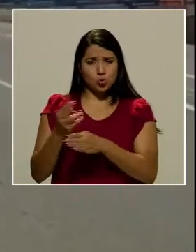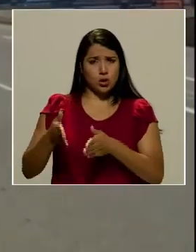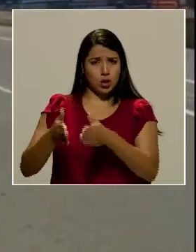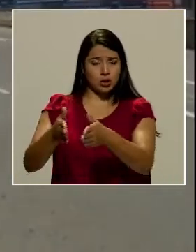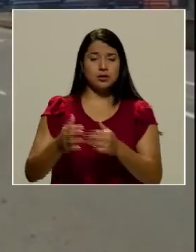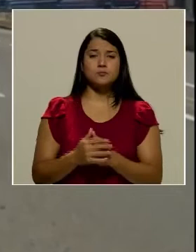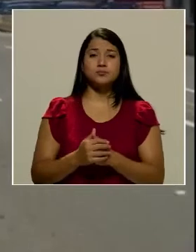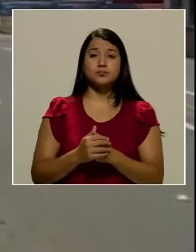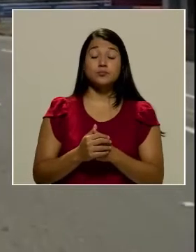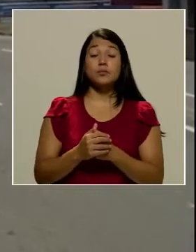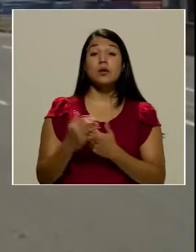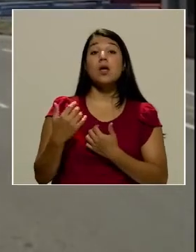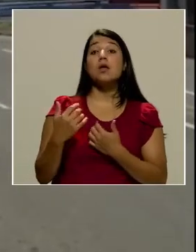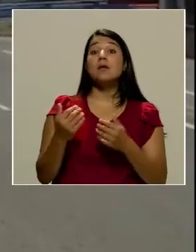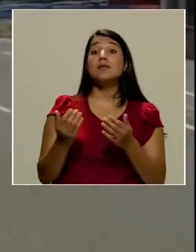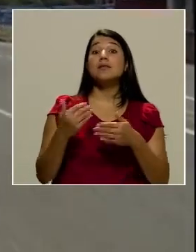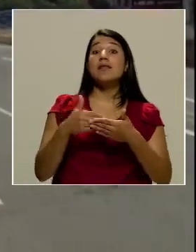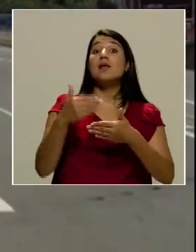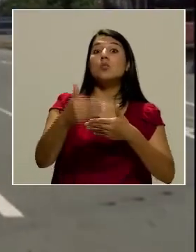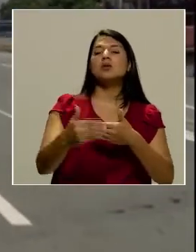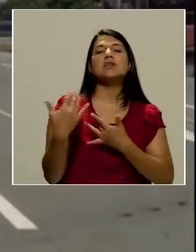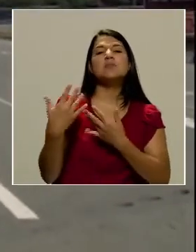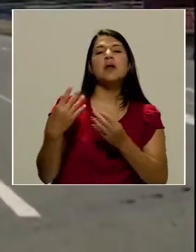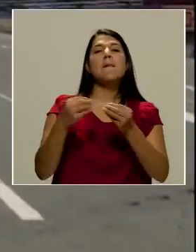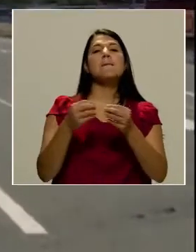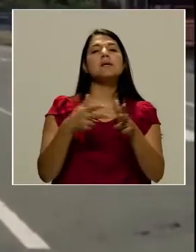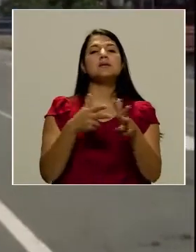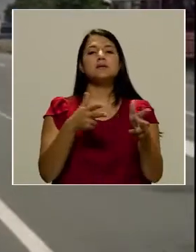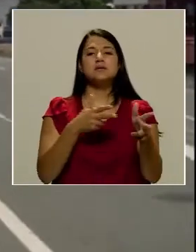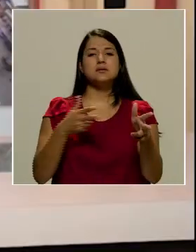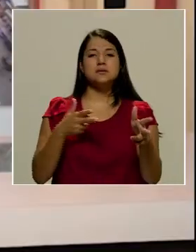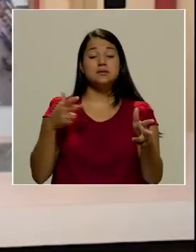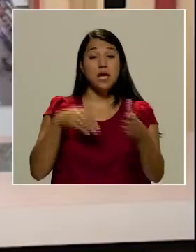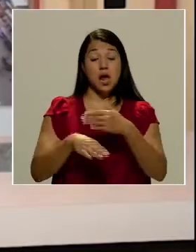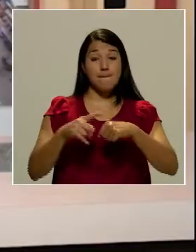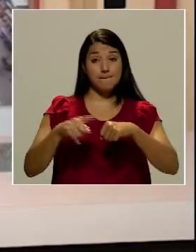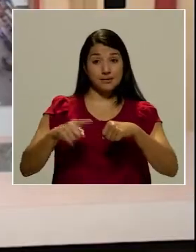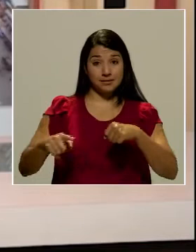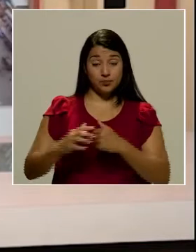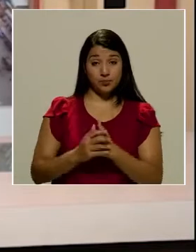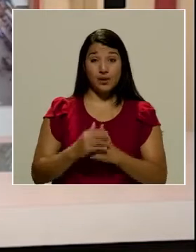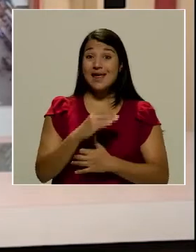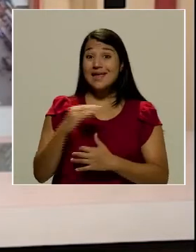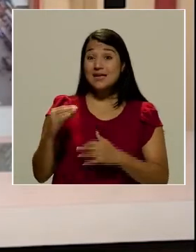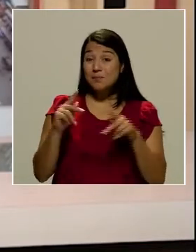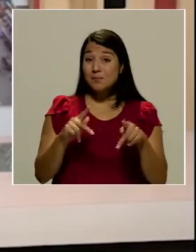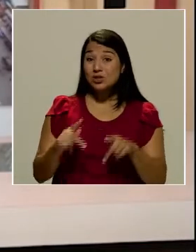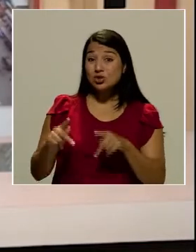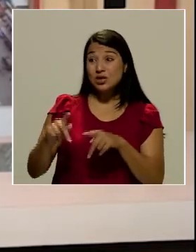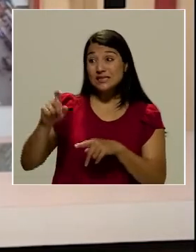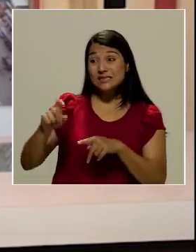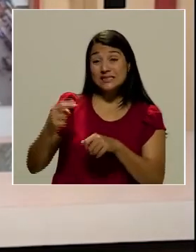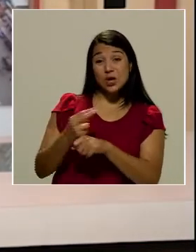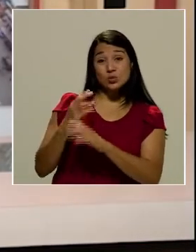las horas, se espera que las filas se hagan más extensas en el Valle del General. Y las personas que tienen que viajar en